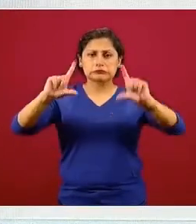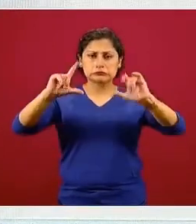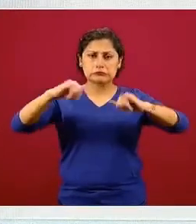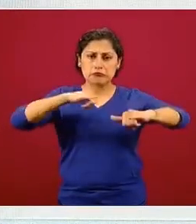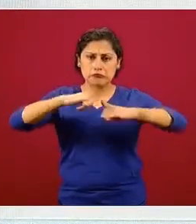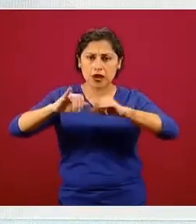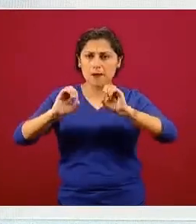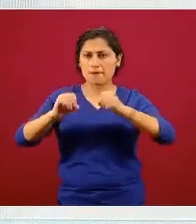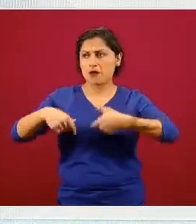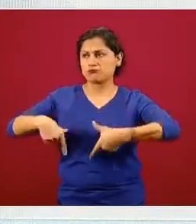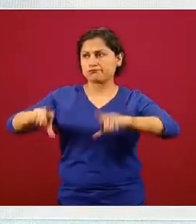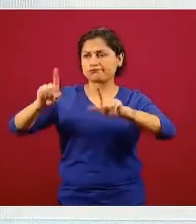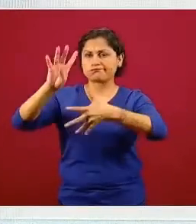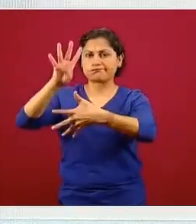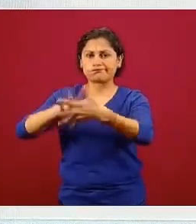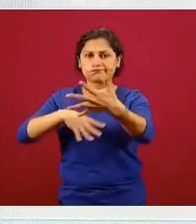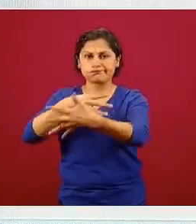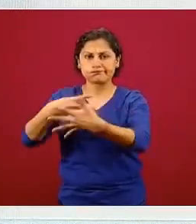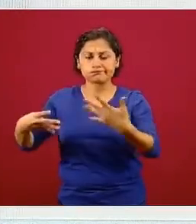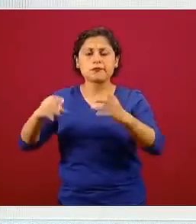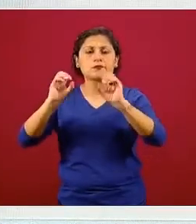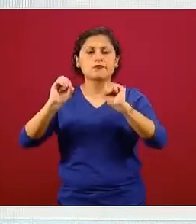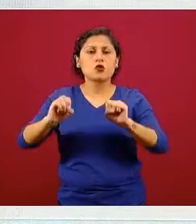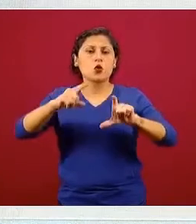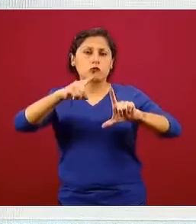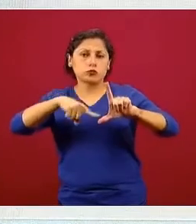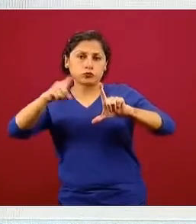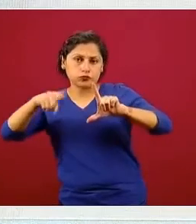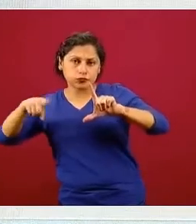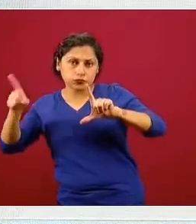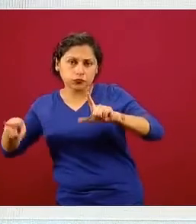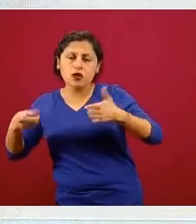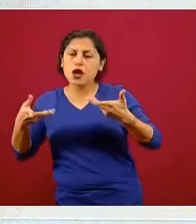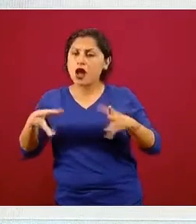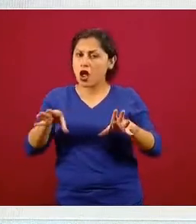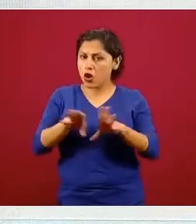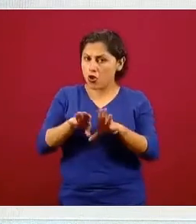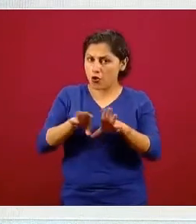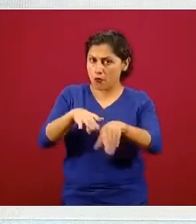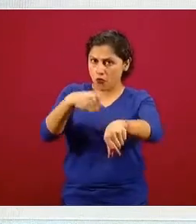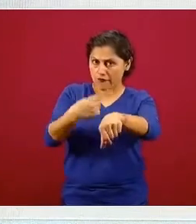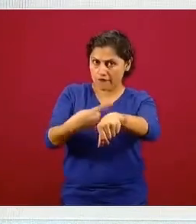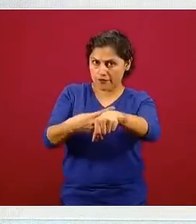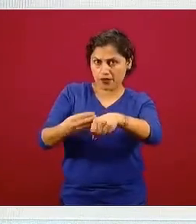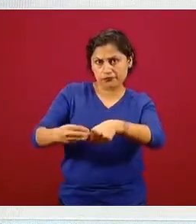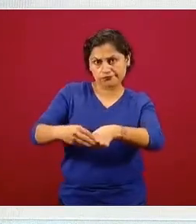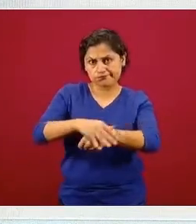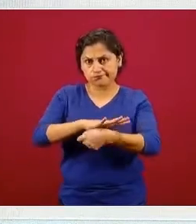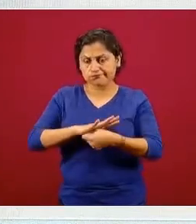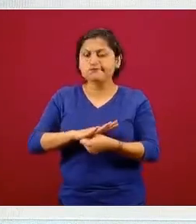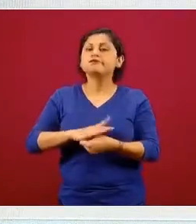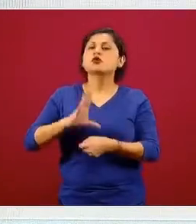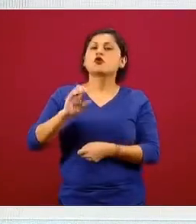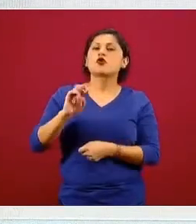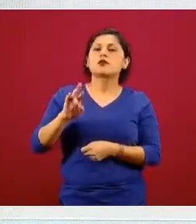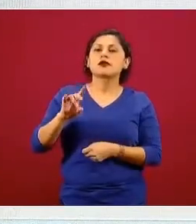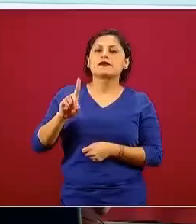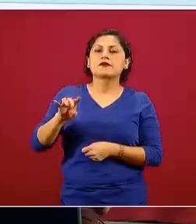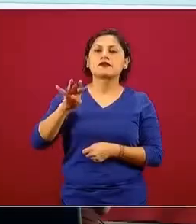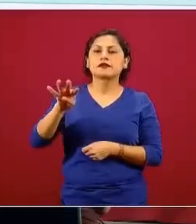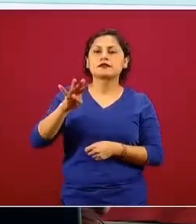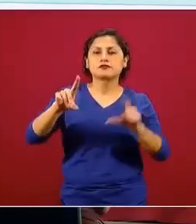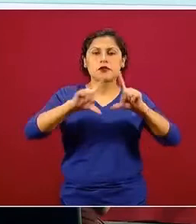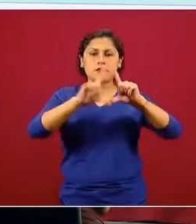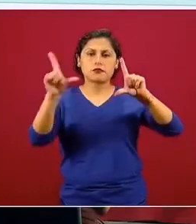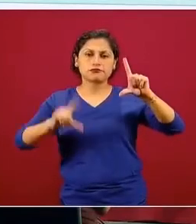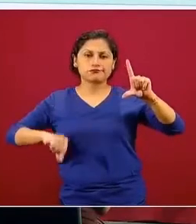gráficas la situación de coronavirus, de la epidemia COVID-19 en distintos lugares del país, en todos los lugares